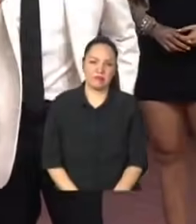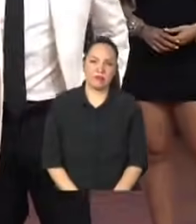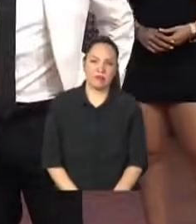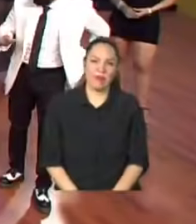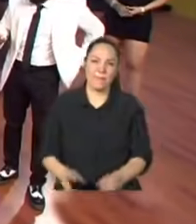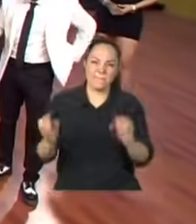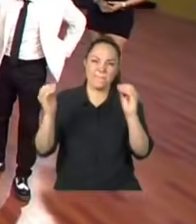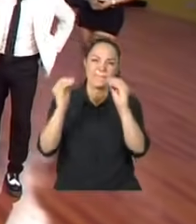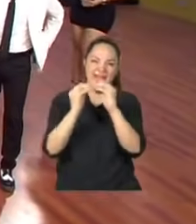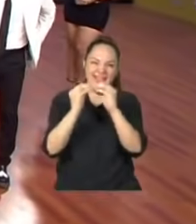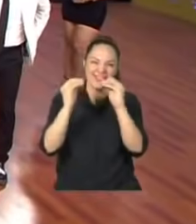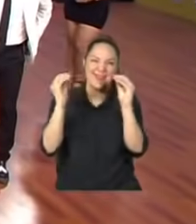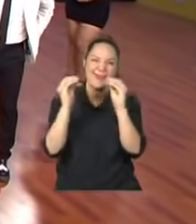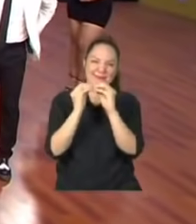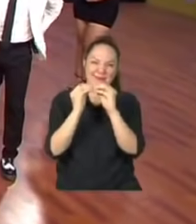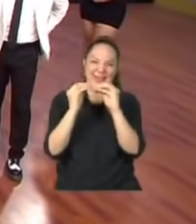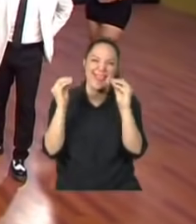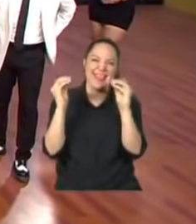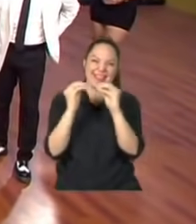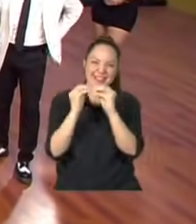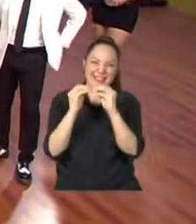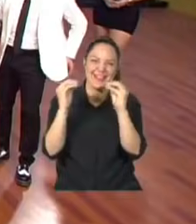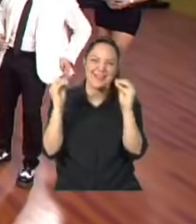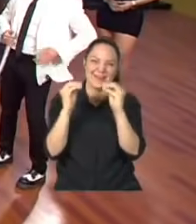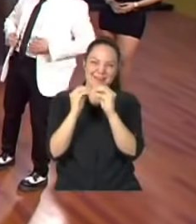¡Beso! ¡Beso!